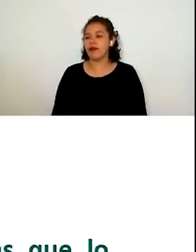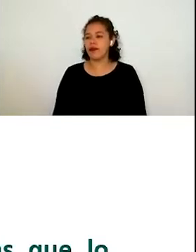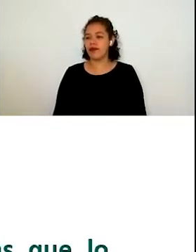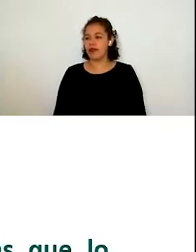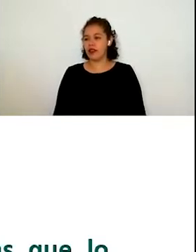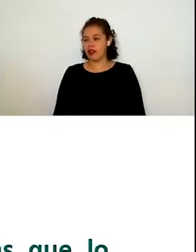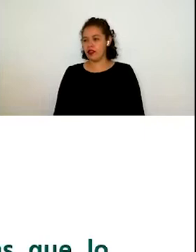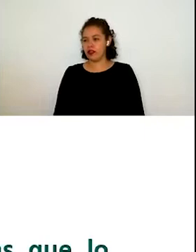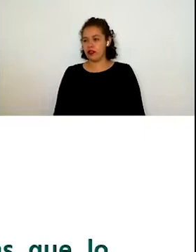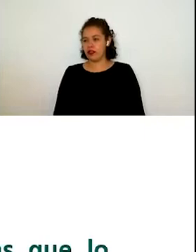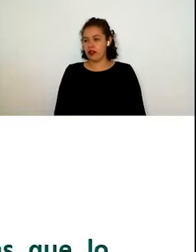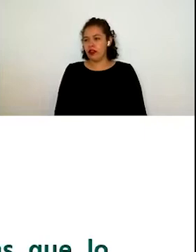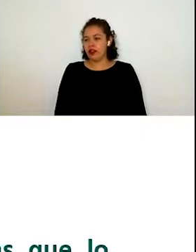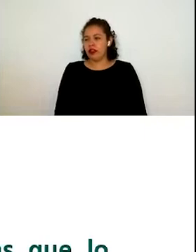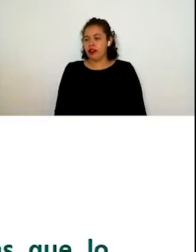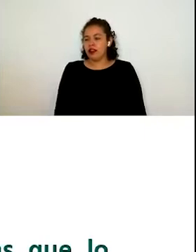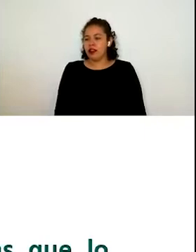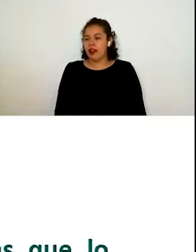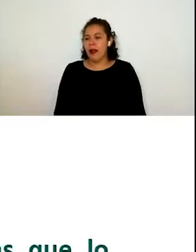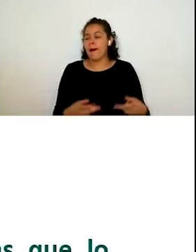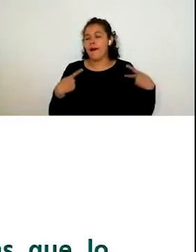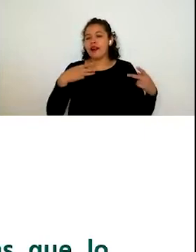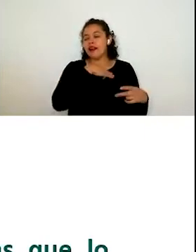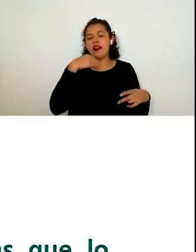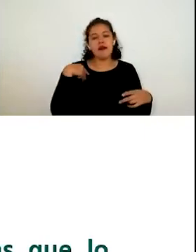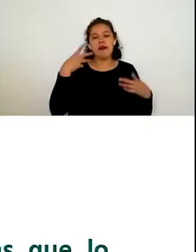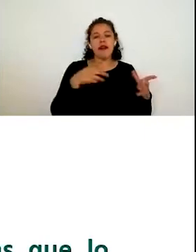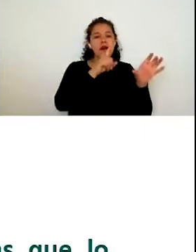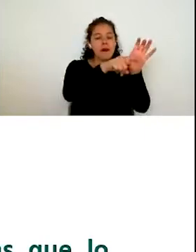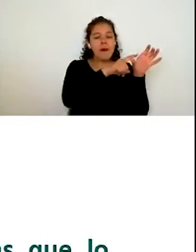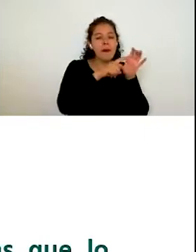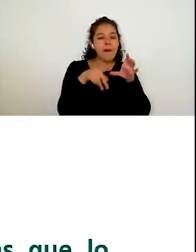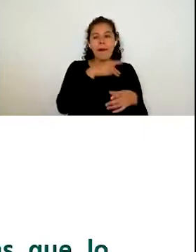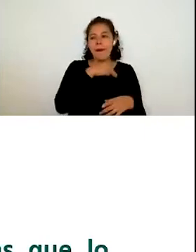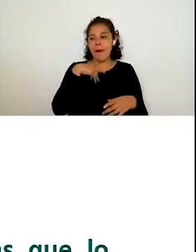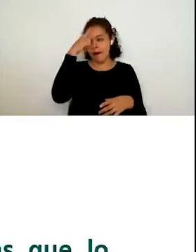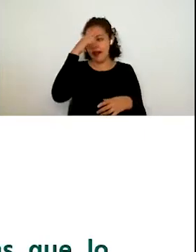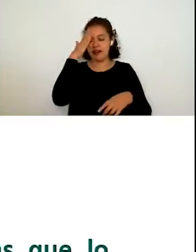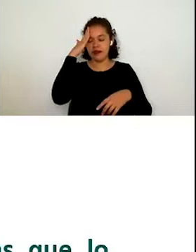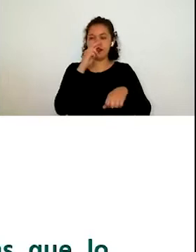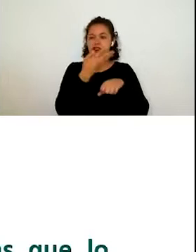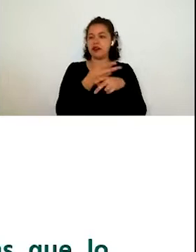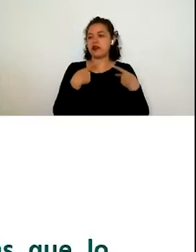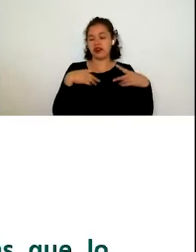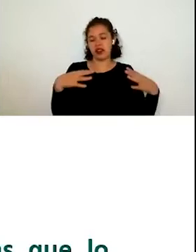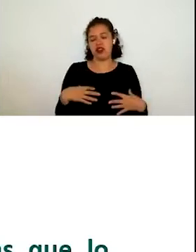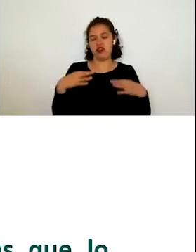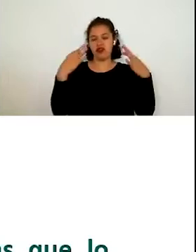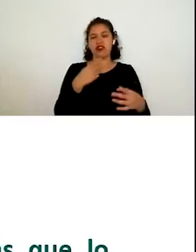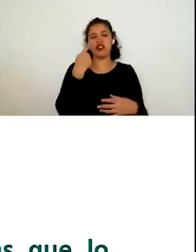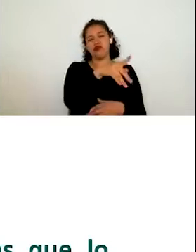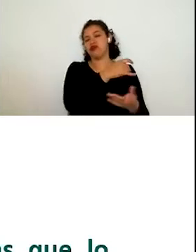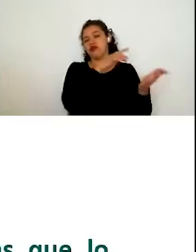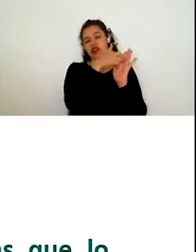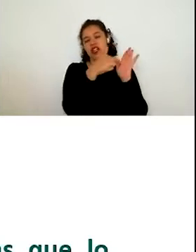es completamente a voluntad del fundador, de la persona que la haya